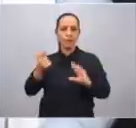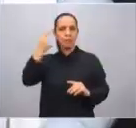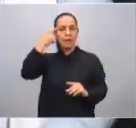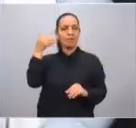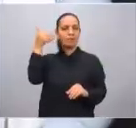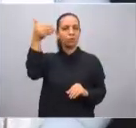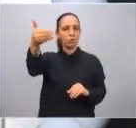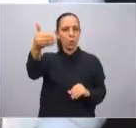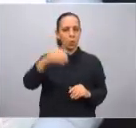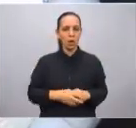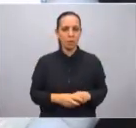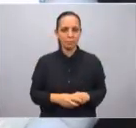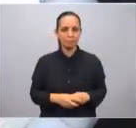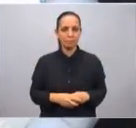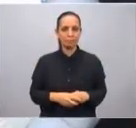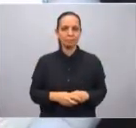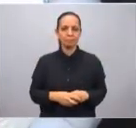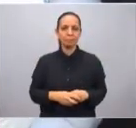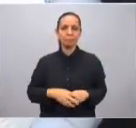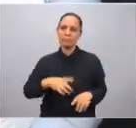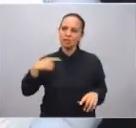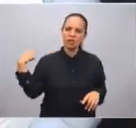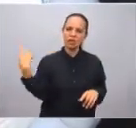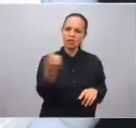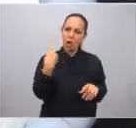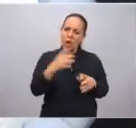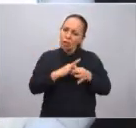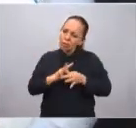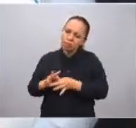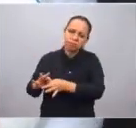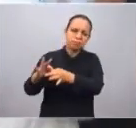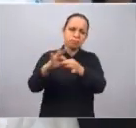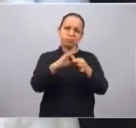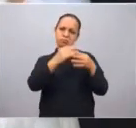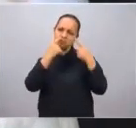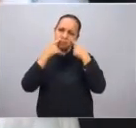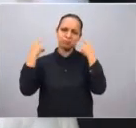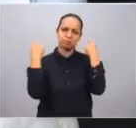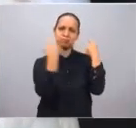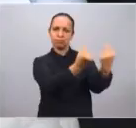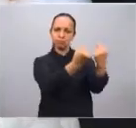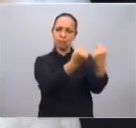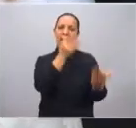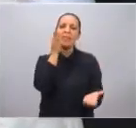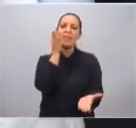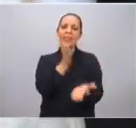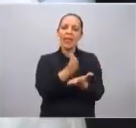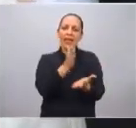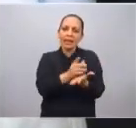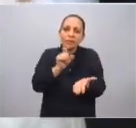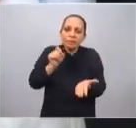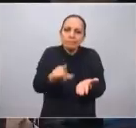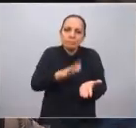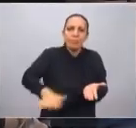futuro: ir a reclamar todos juntos los derechos que son de todos.